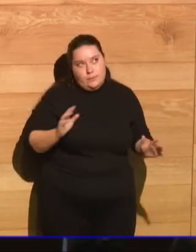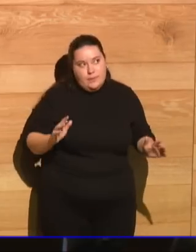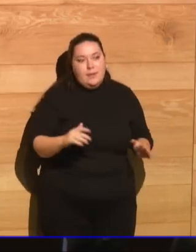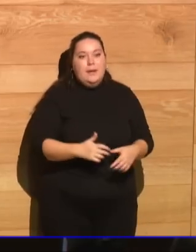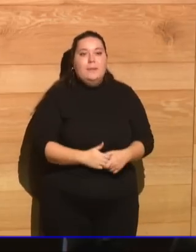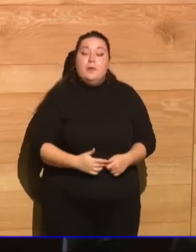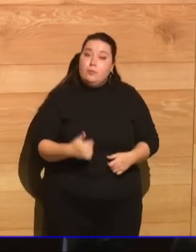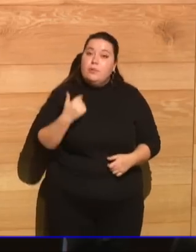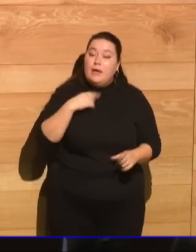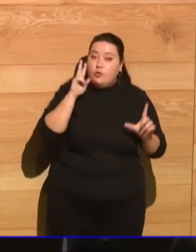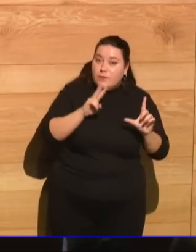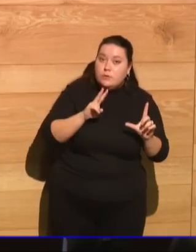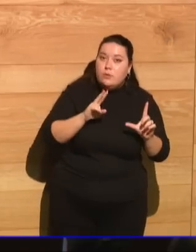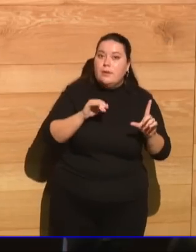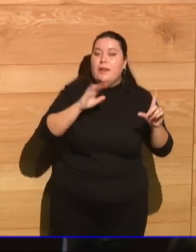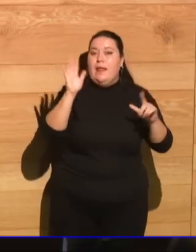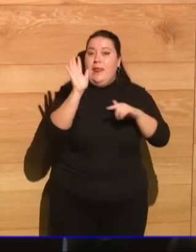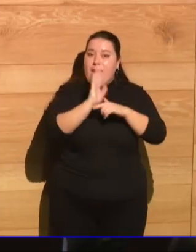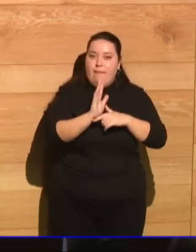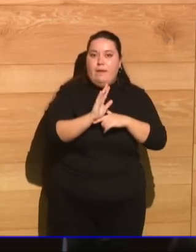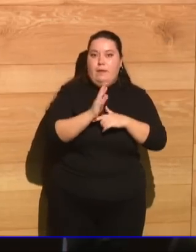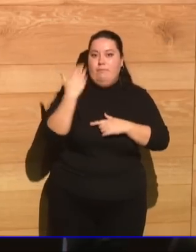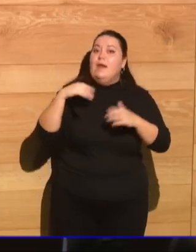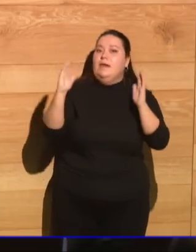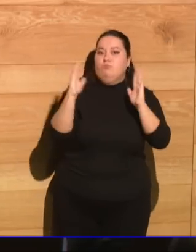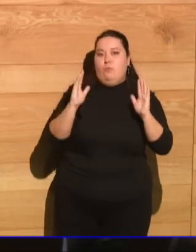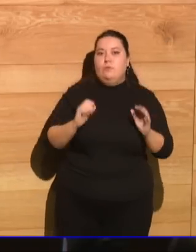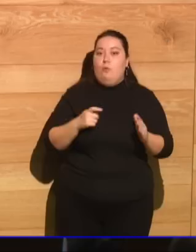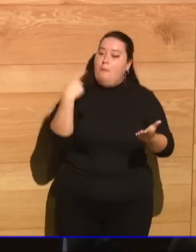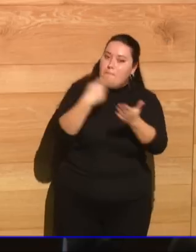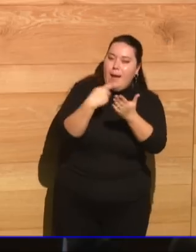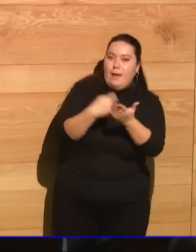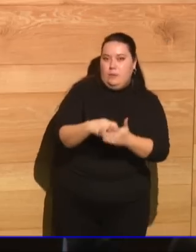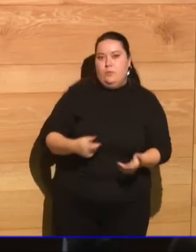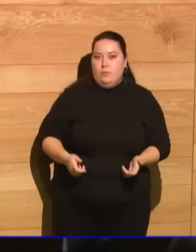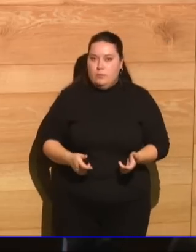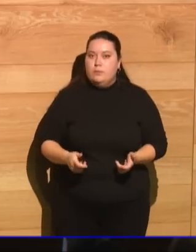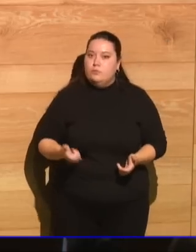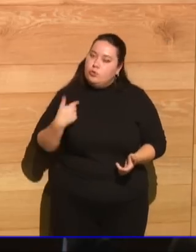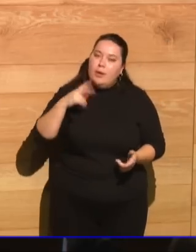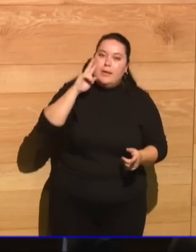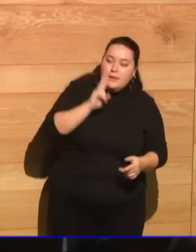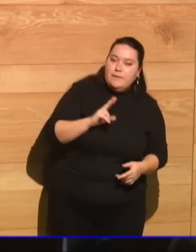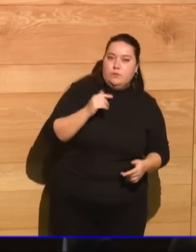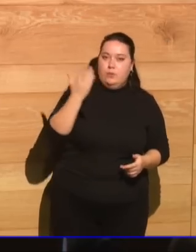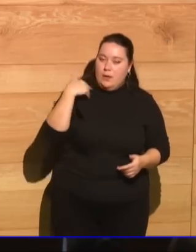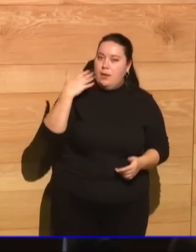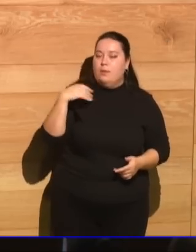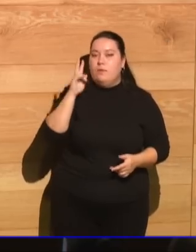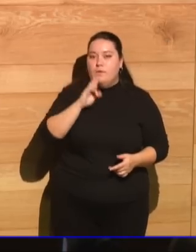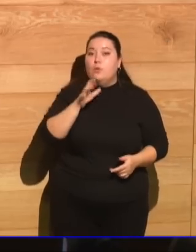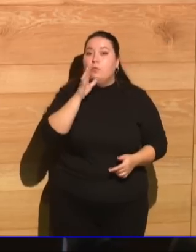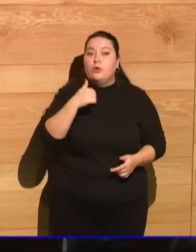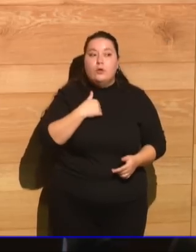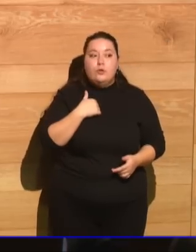las que he visto las he visto en el cine en su momento. toma, claro. Pagando. Y pagando, pero quiero decir, Claro. las he visto en su momento. Porque Claro.